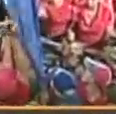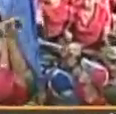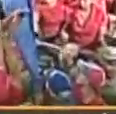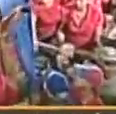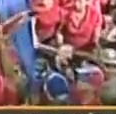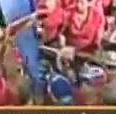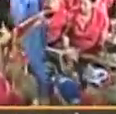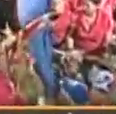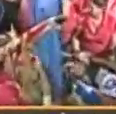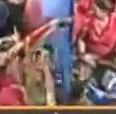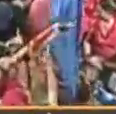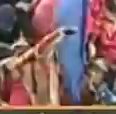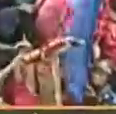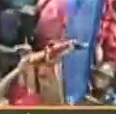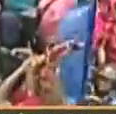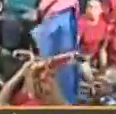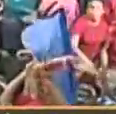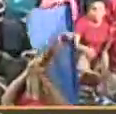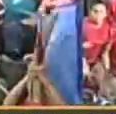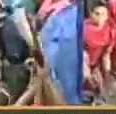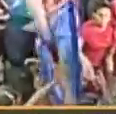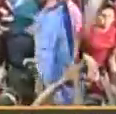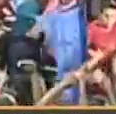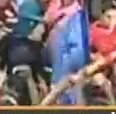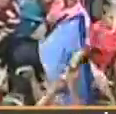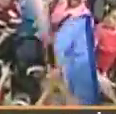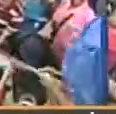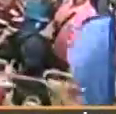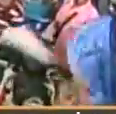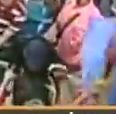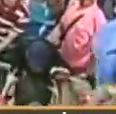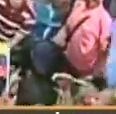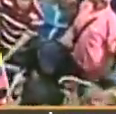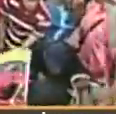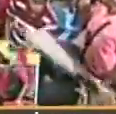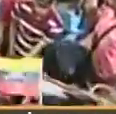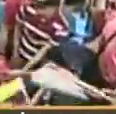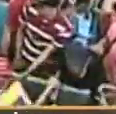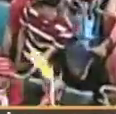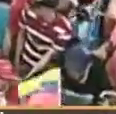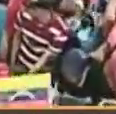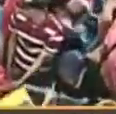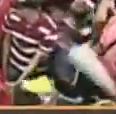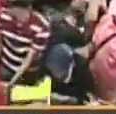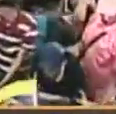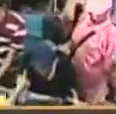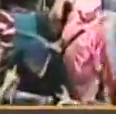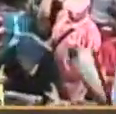Solidario, usted, todos con Maduro, le